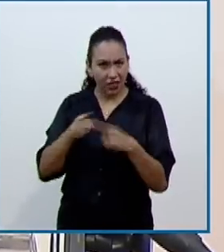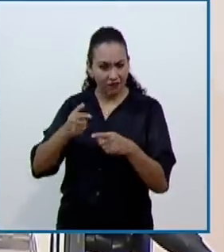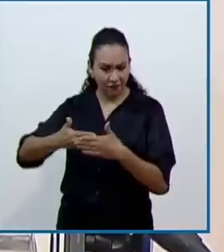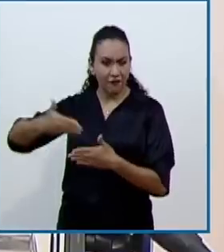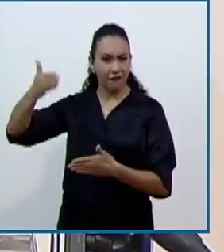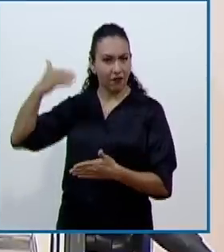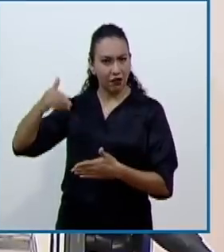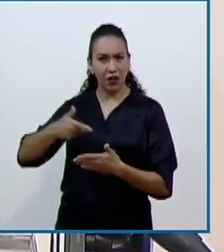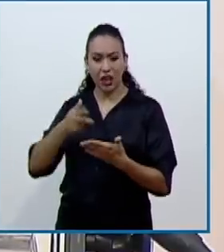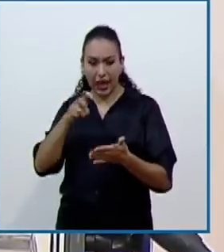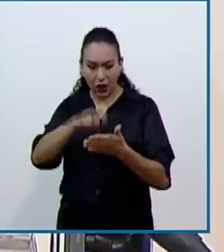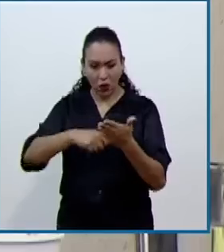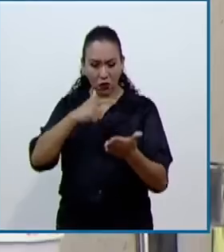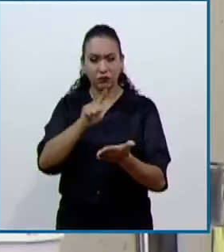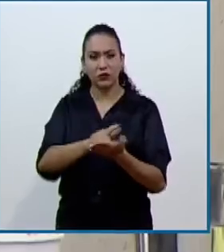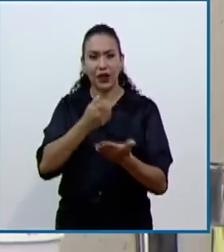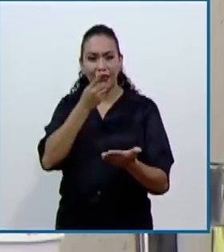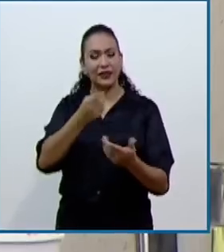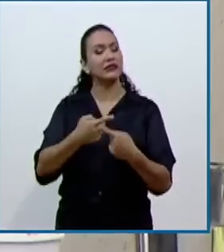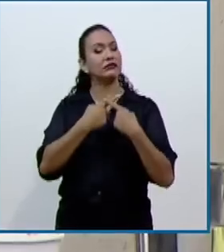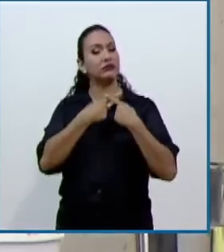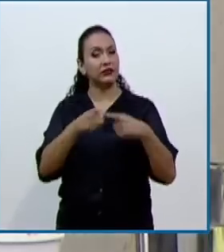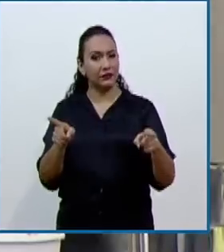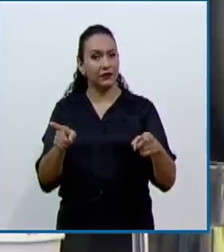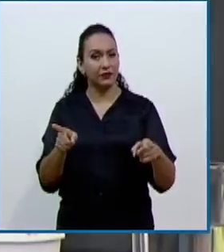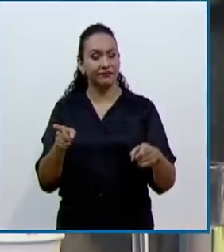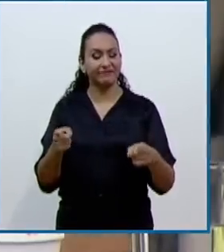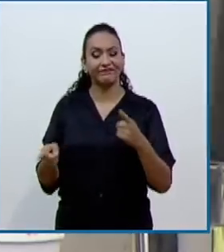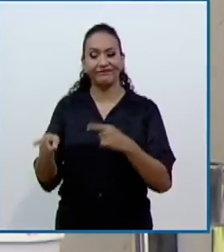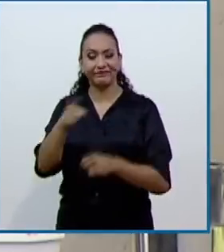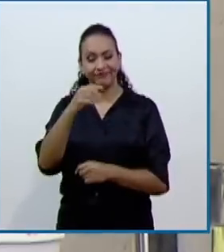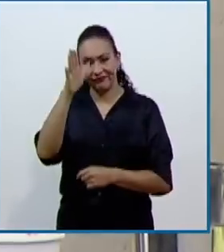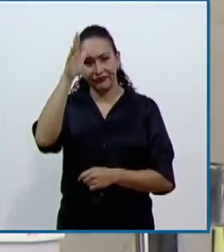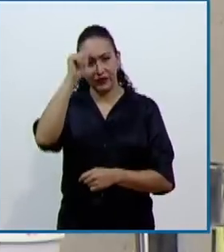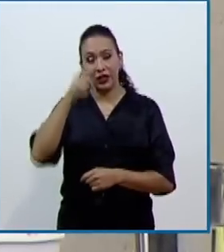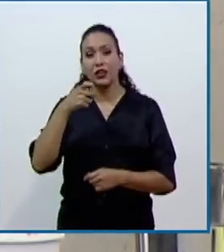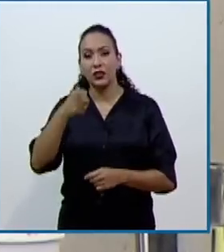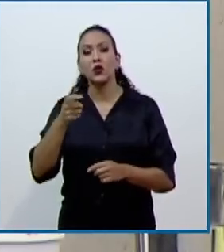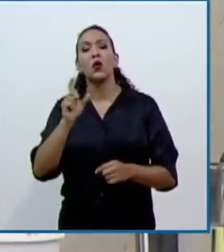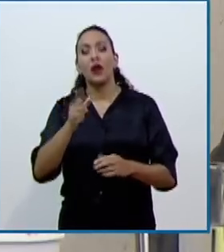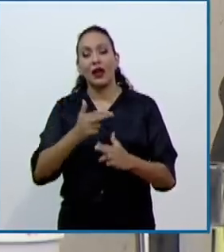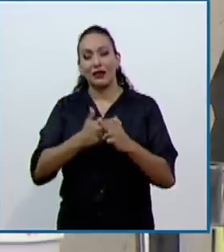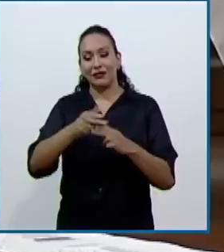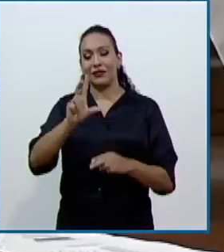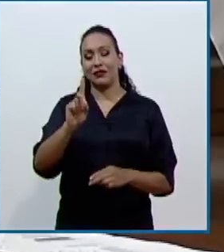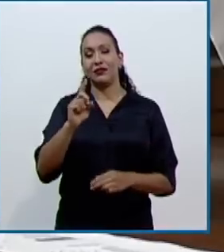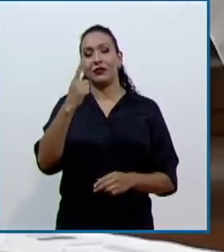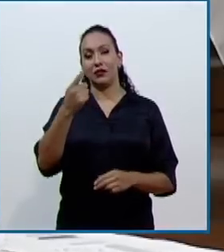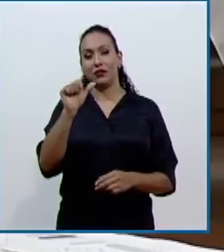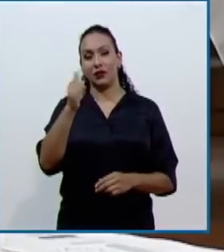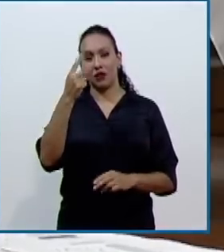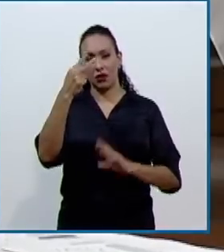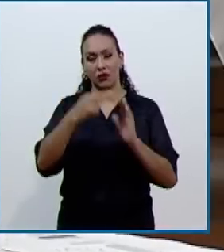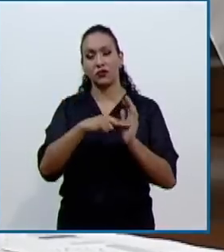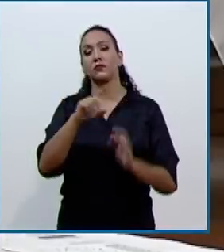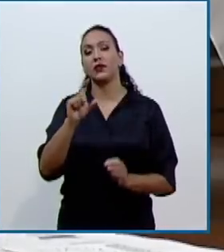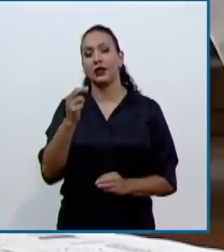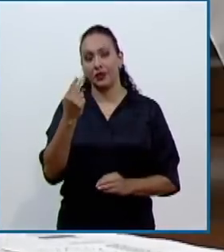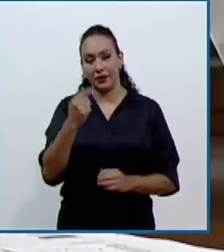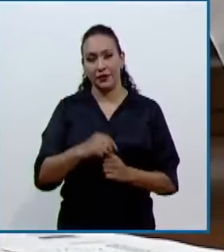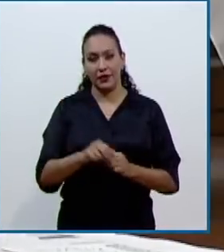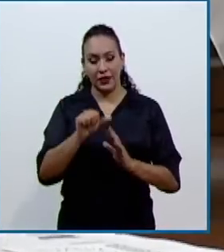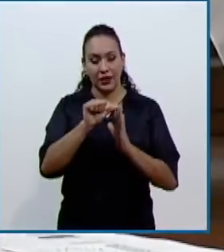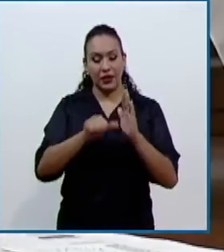cargo antes de la fecha de cierre de la convocatoria, misma que tendrá efectos al 31 de agosto de 2025.